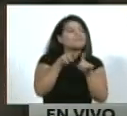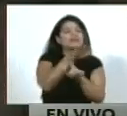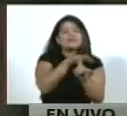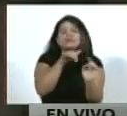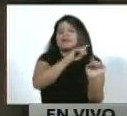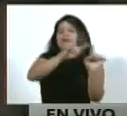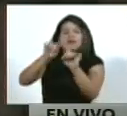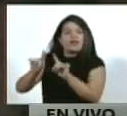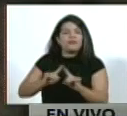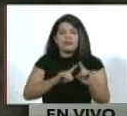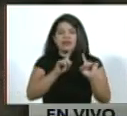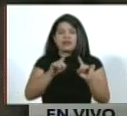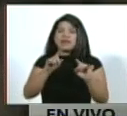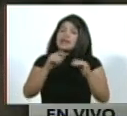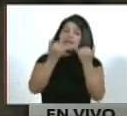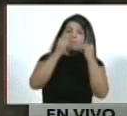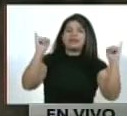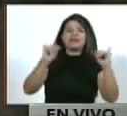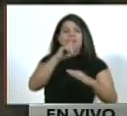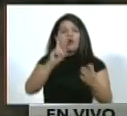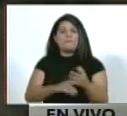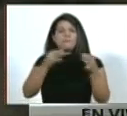ámbitos. Independencia integral.